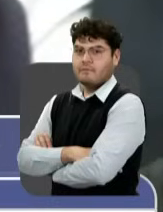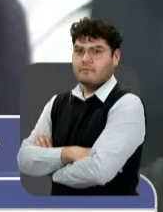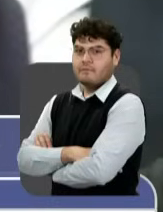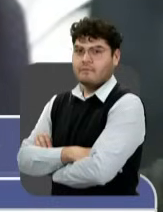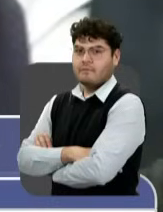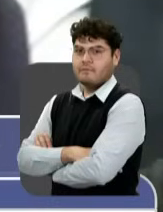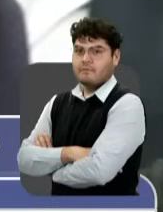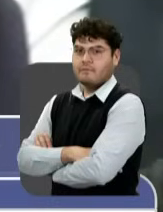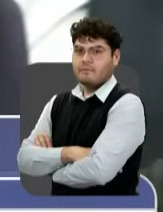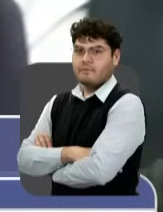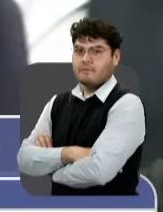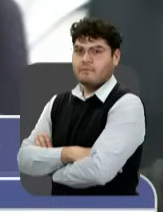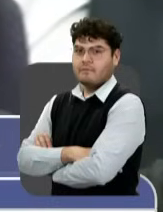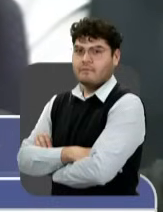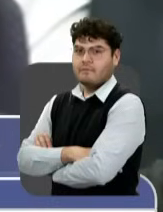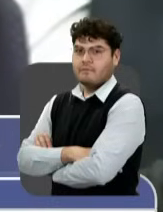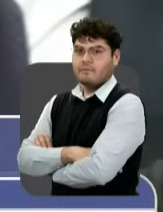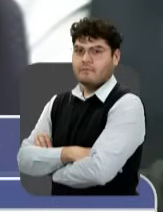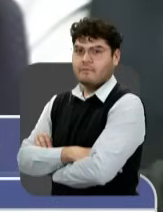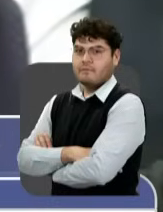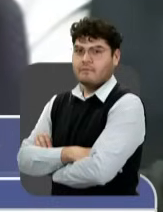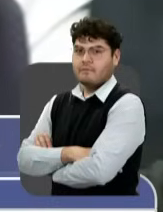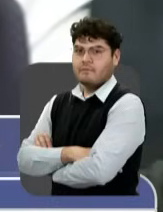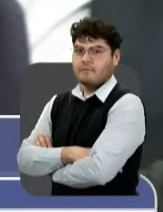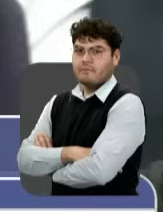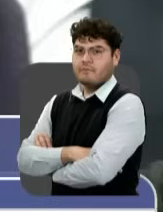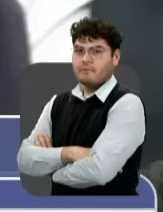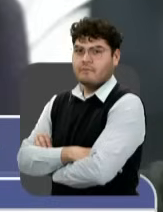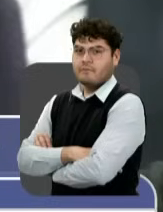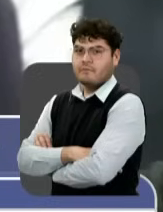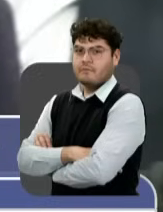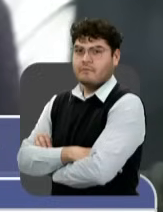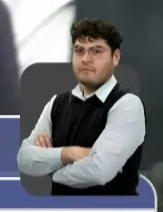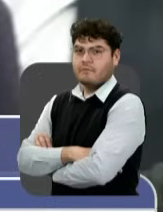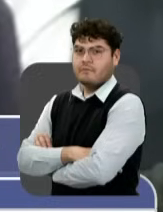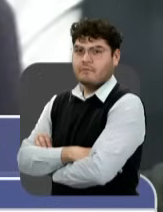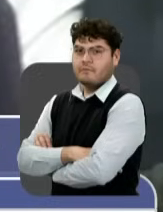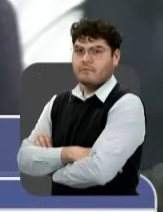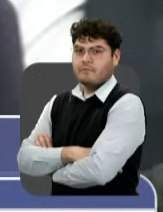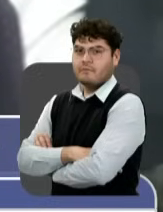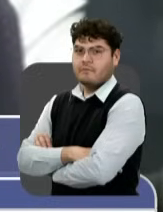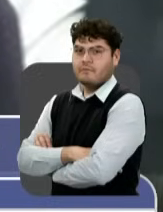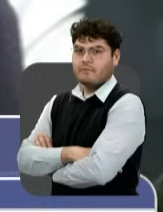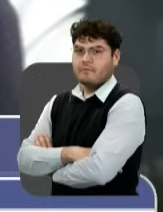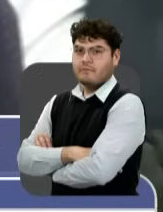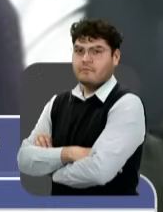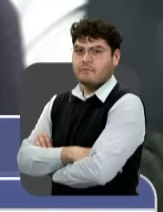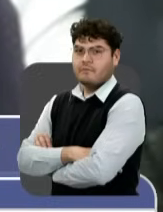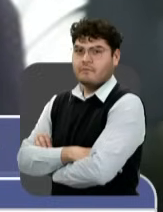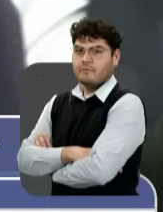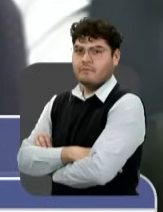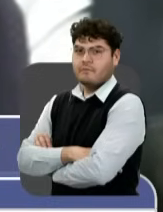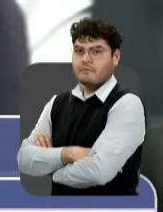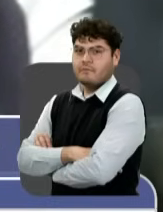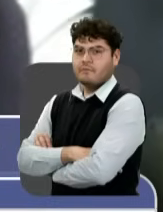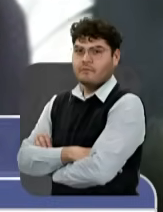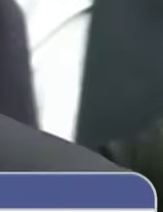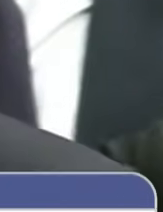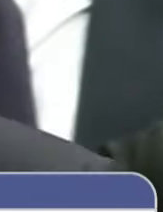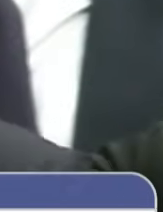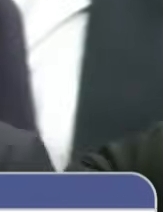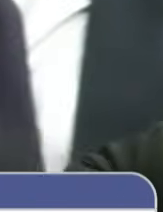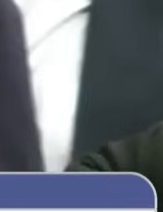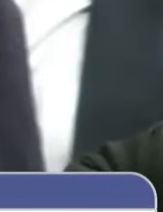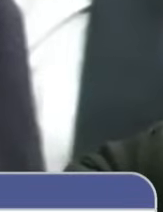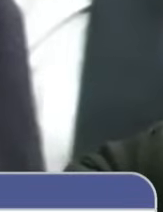domiciliario total de arraigo nacional. Así lo detalló el abogado defensor de Mejías, Juan Eduardo Torres. Bueno, las medidas cautelares, las que fueron